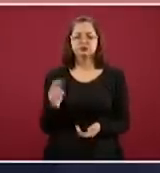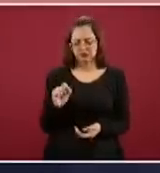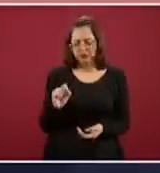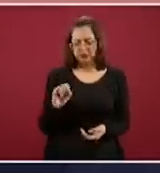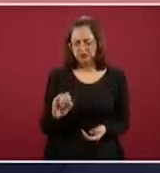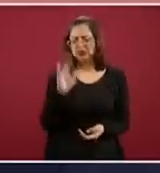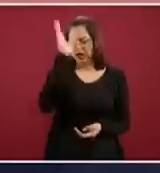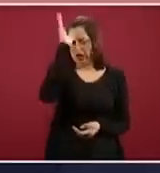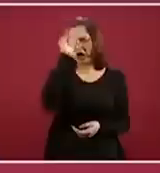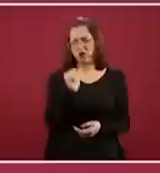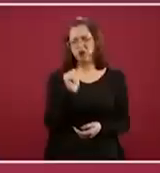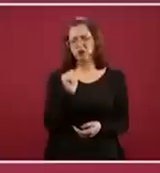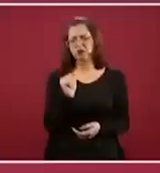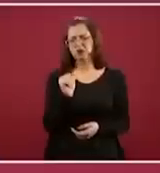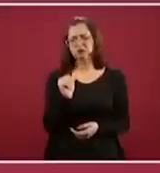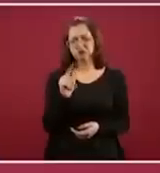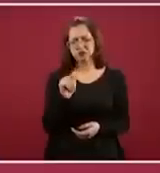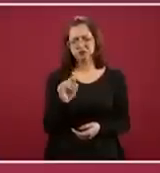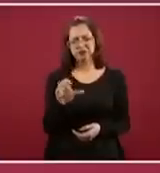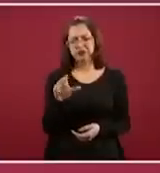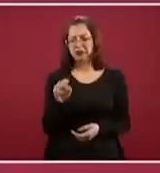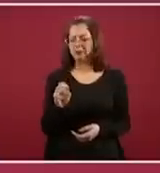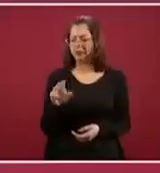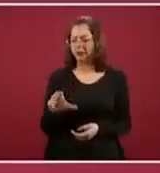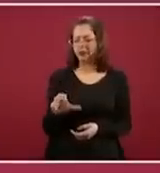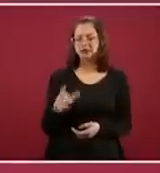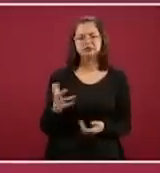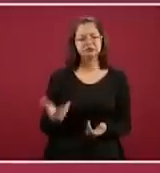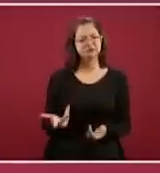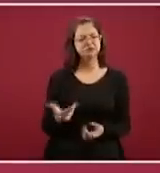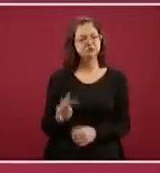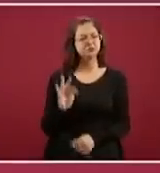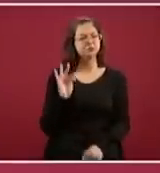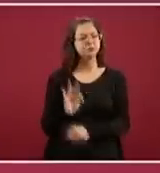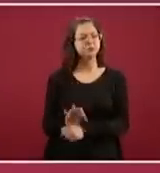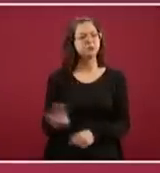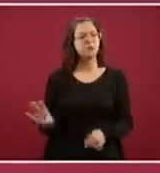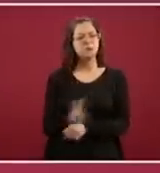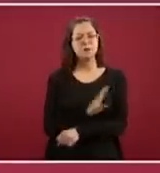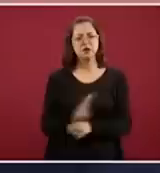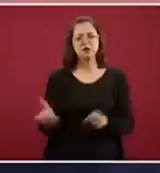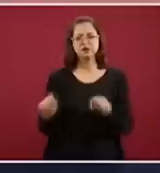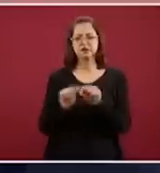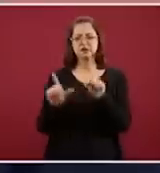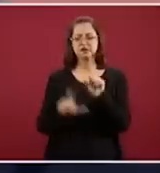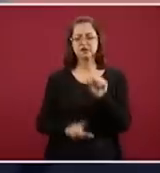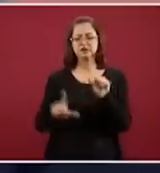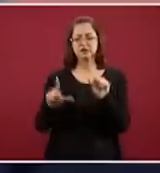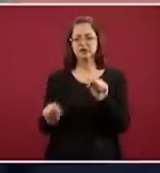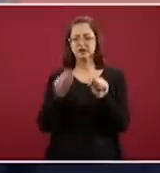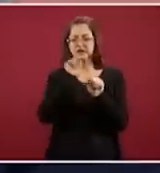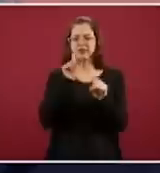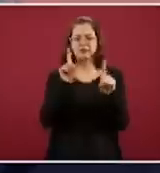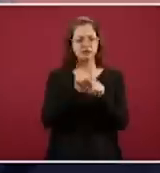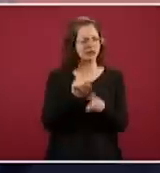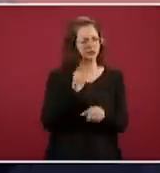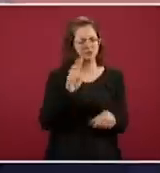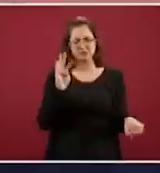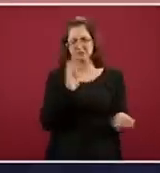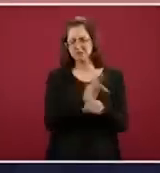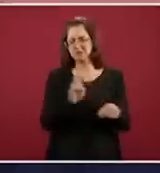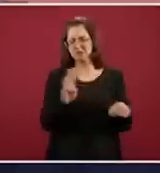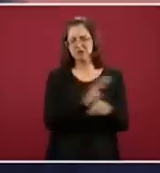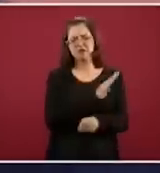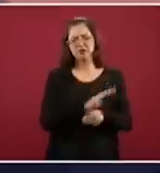convencidos que es bueno el tratado para México, como lo es también para Canadá y para Estados